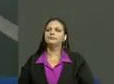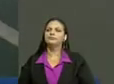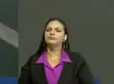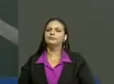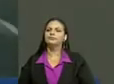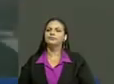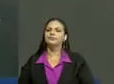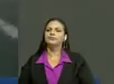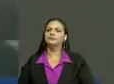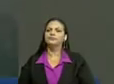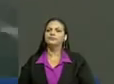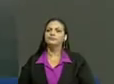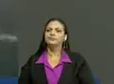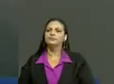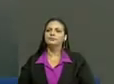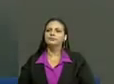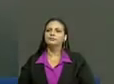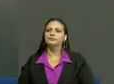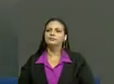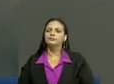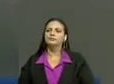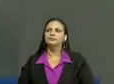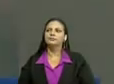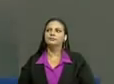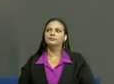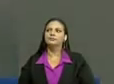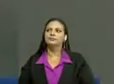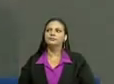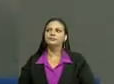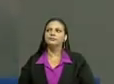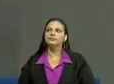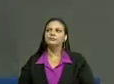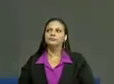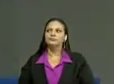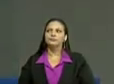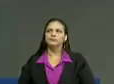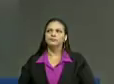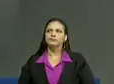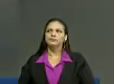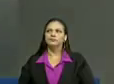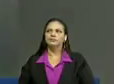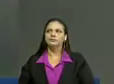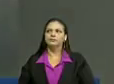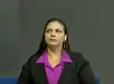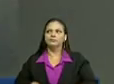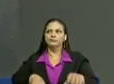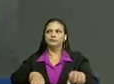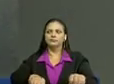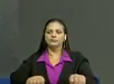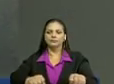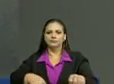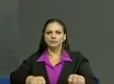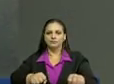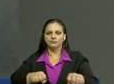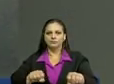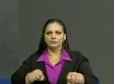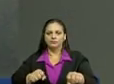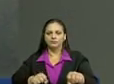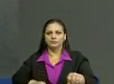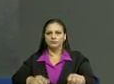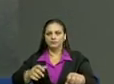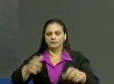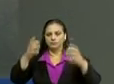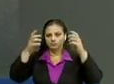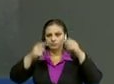moto? ¿Cómo va, Huawei? ¿Cómo va? El acompañante no tiene su casco de protección. Ah, sí, va con una gorra y todo y